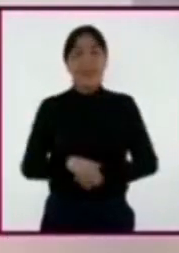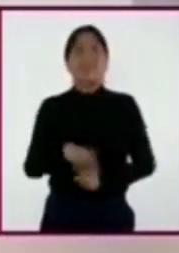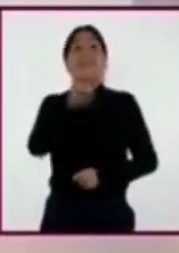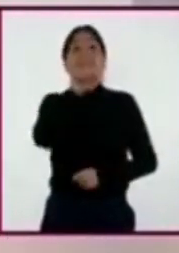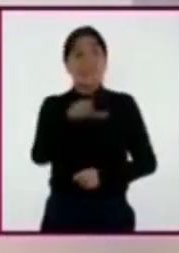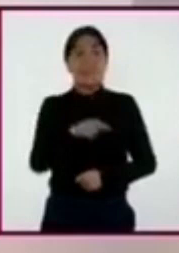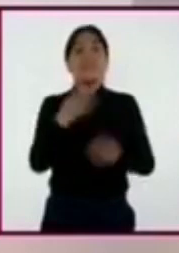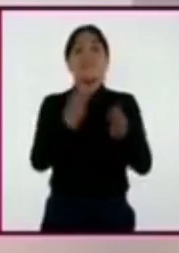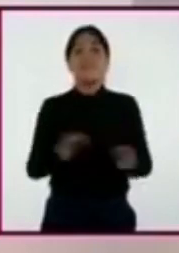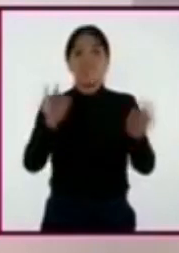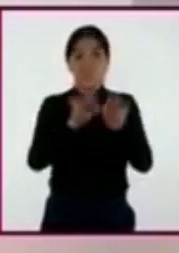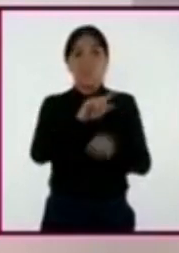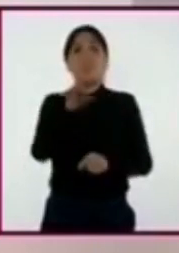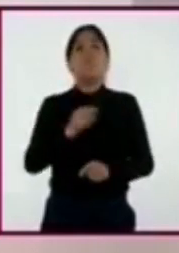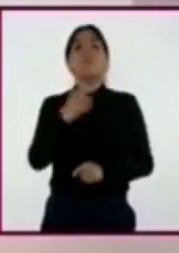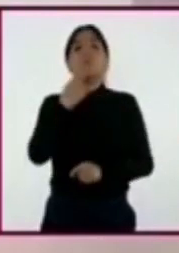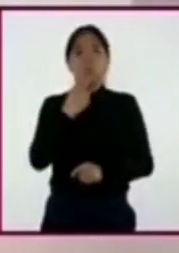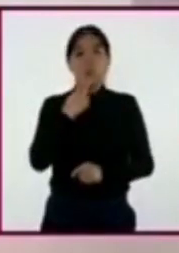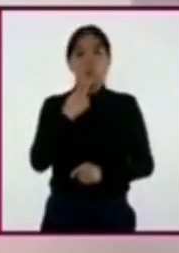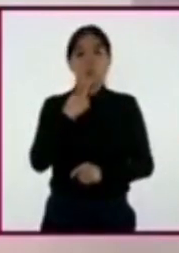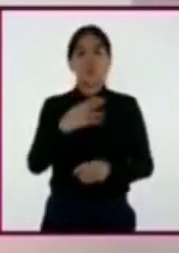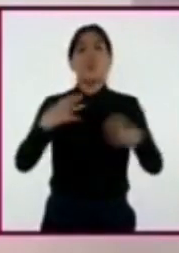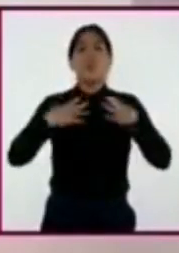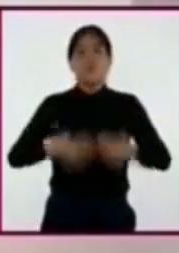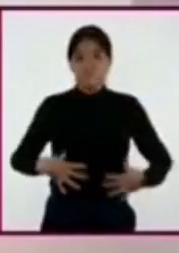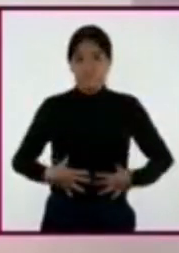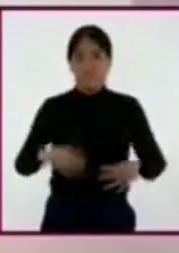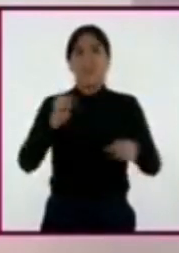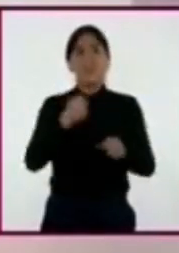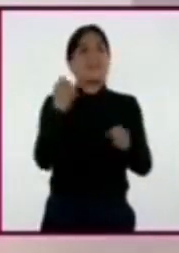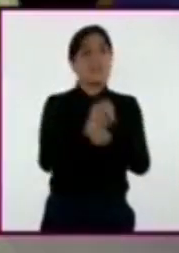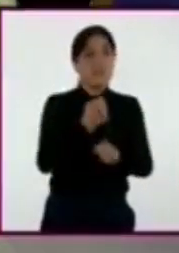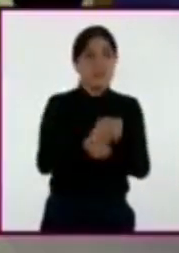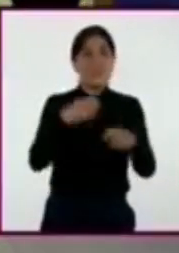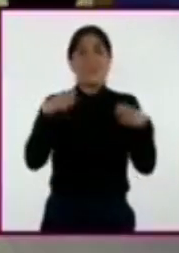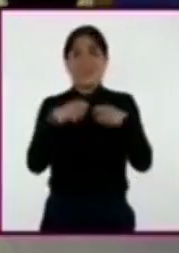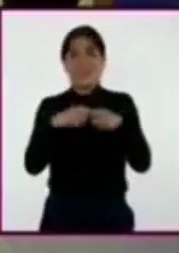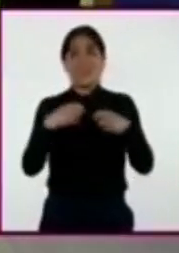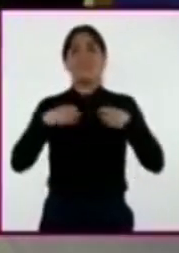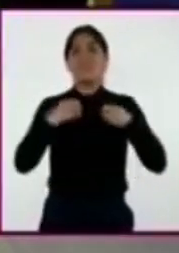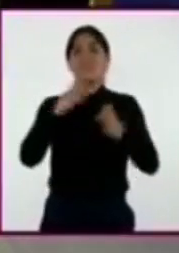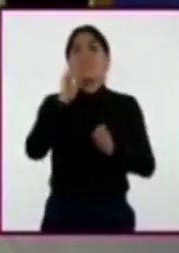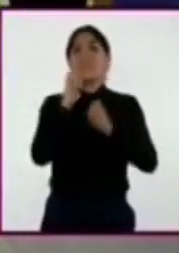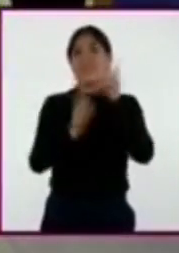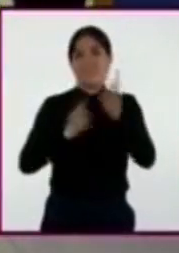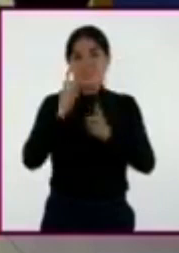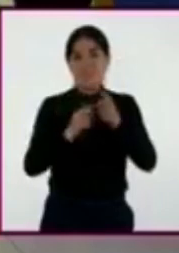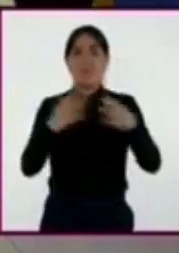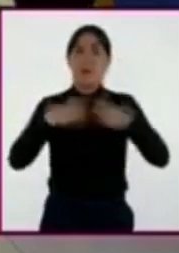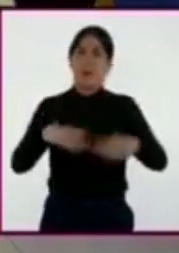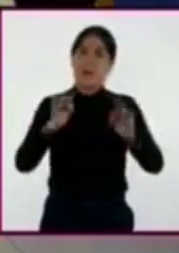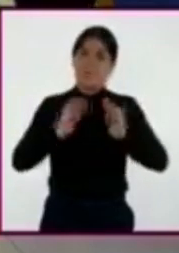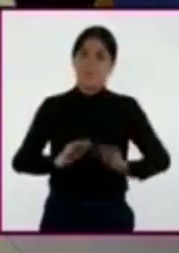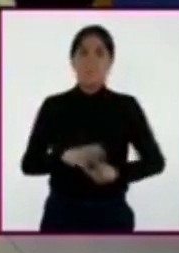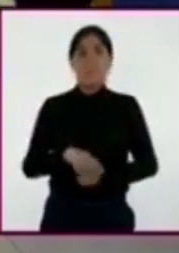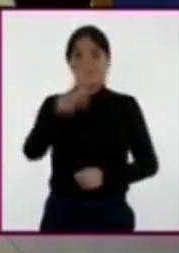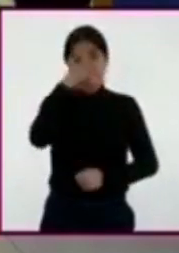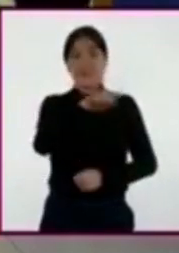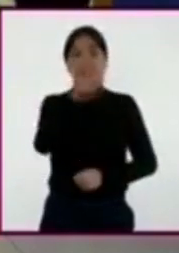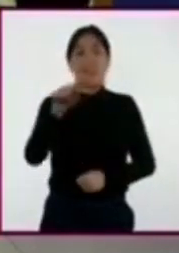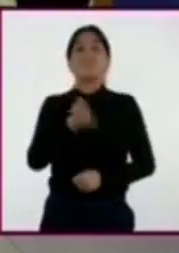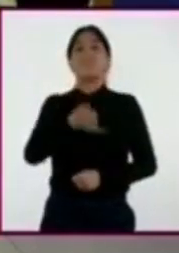es importante hacer uso de ropa y calzado adecuados. Ropa cómoda. Sin olvidar que el